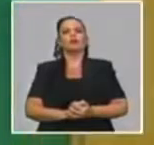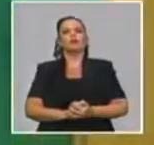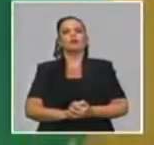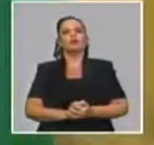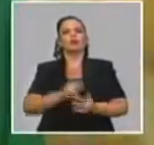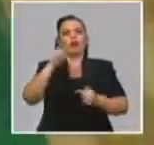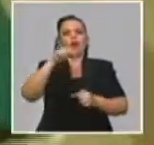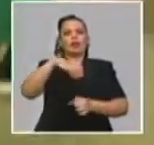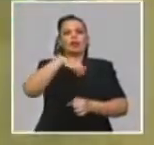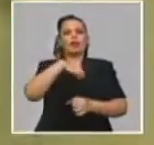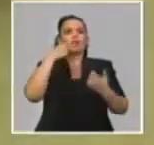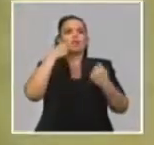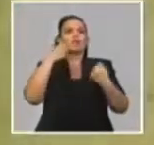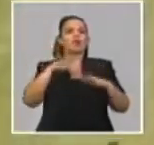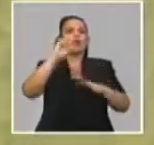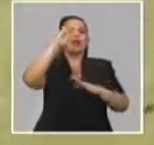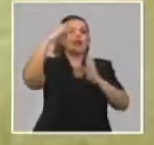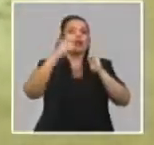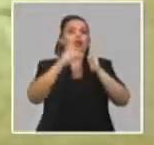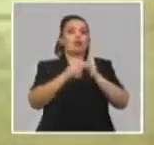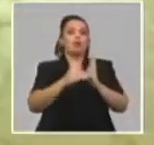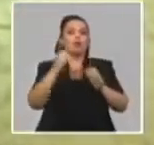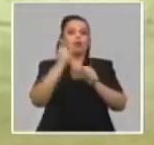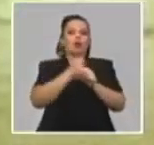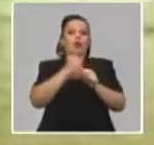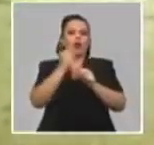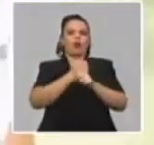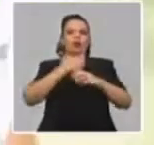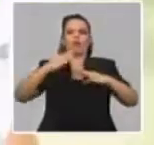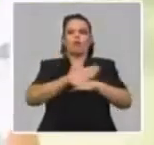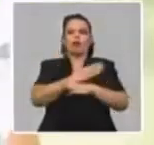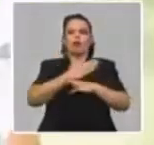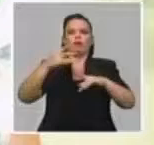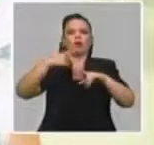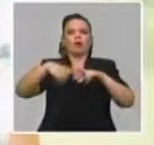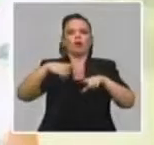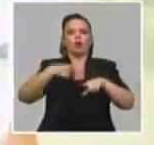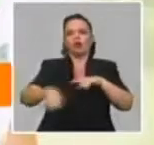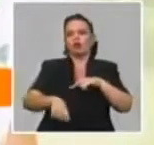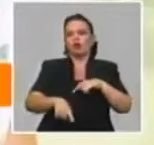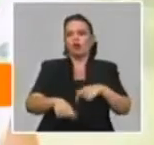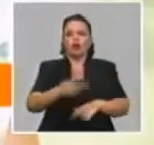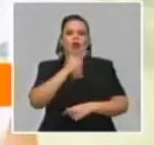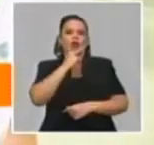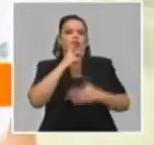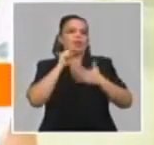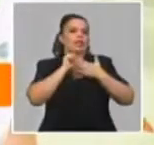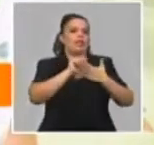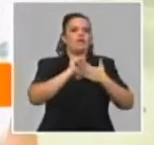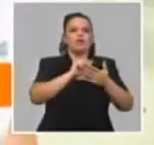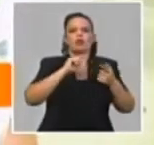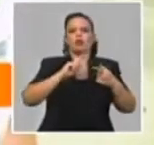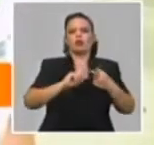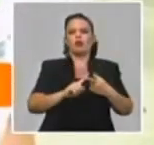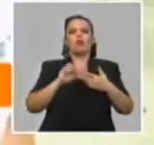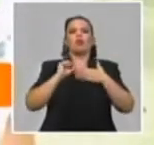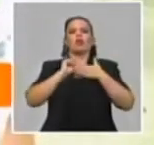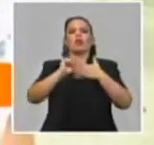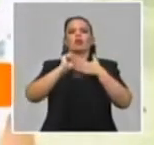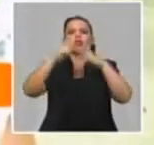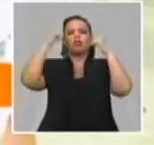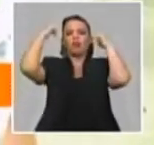más de 3.000 trabajadores haciendo labores en diferentes centros. Realizan tareas de servicio, asistentes de